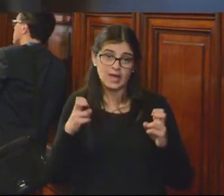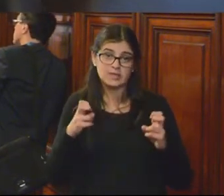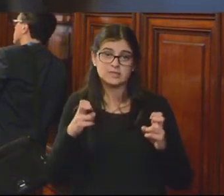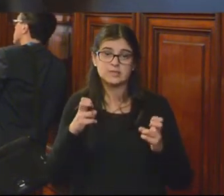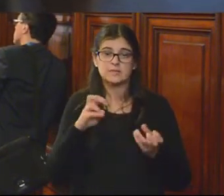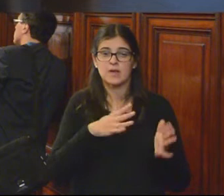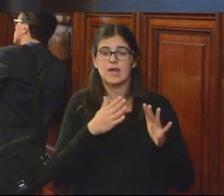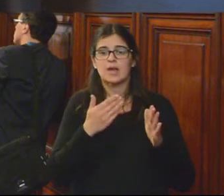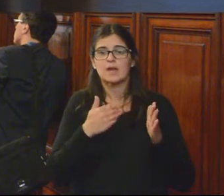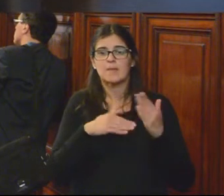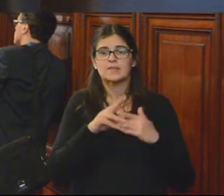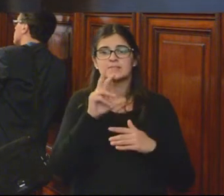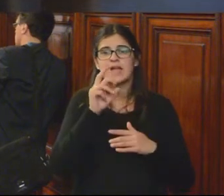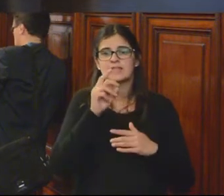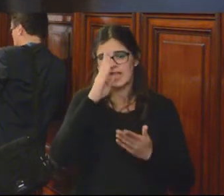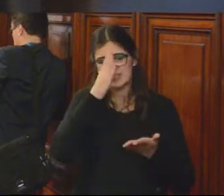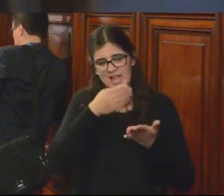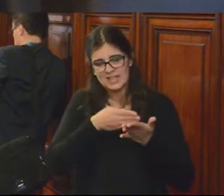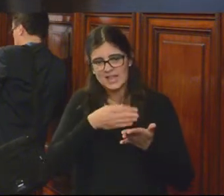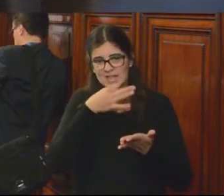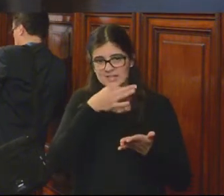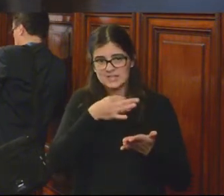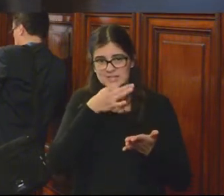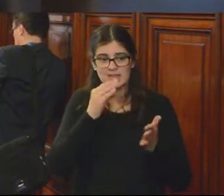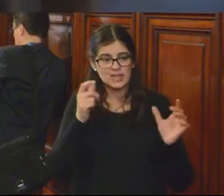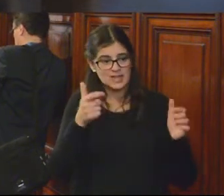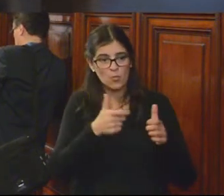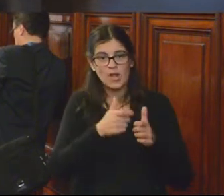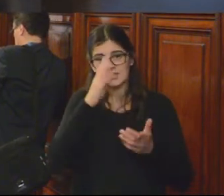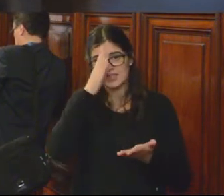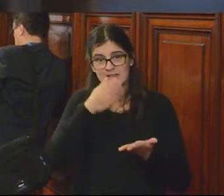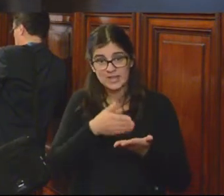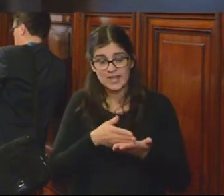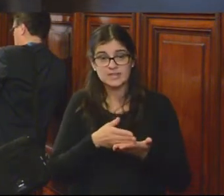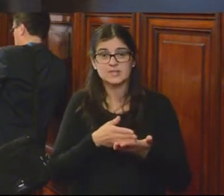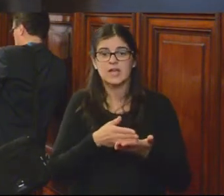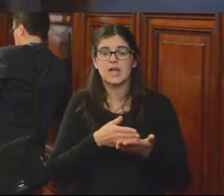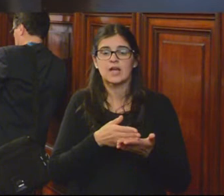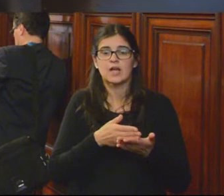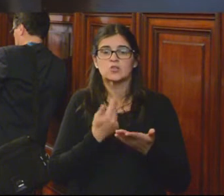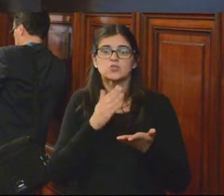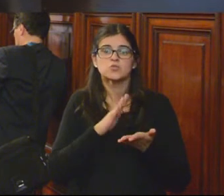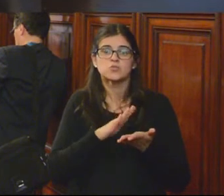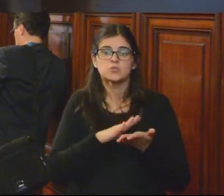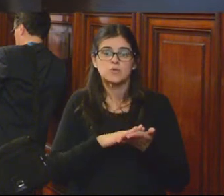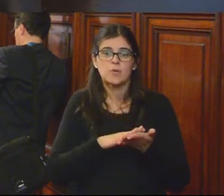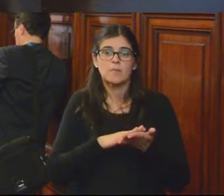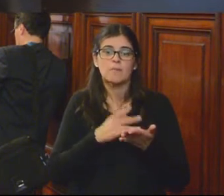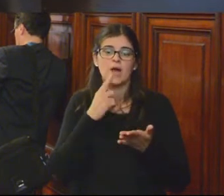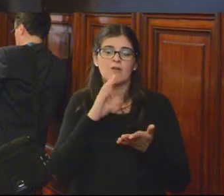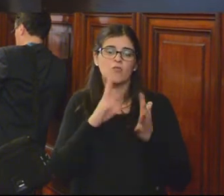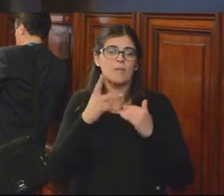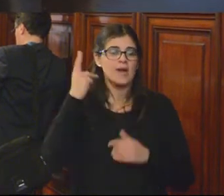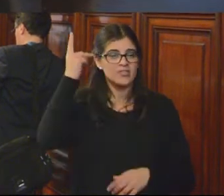más de 30 sentencias del tribunal, sentencias que van desde la cuestión de la posesión en el cargo de